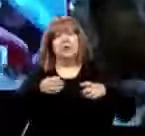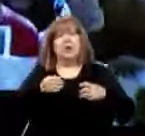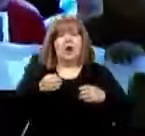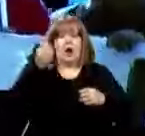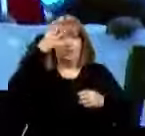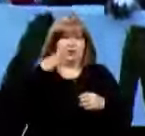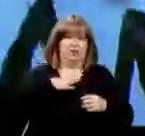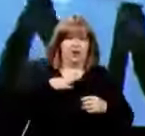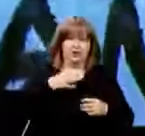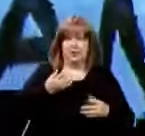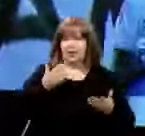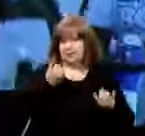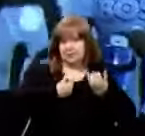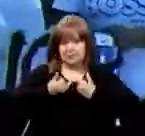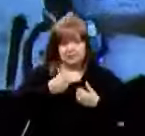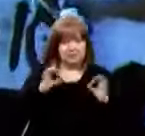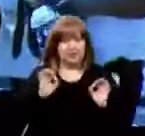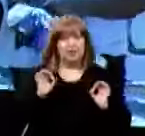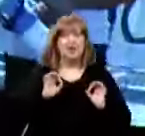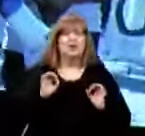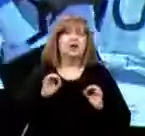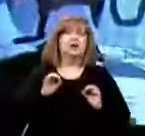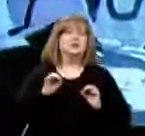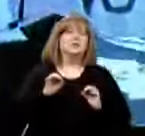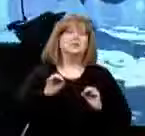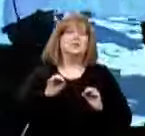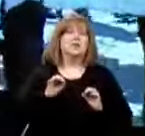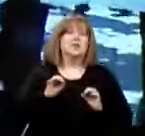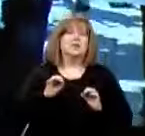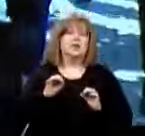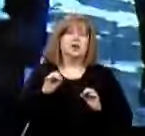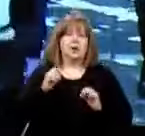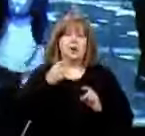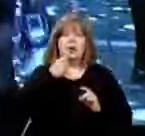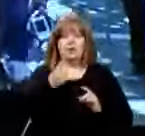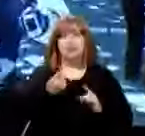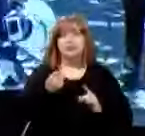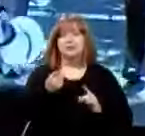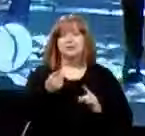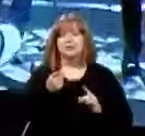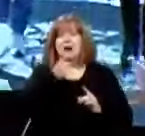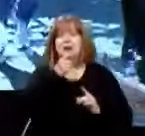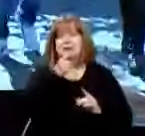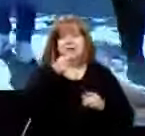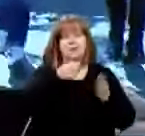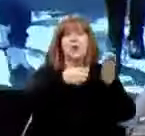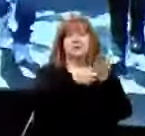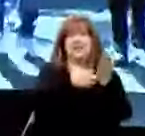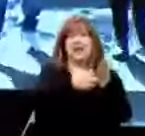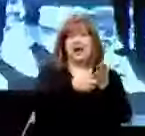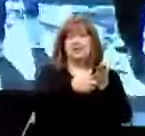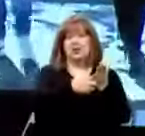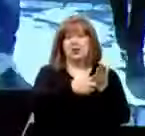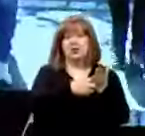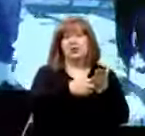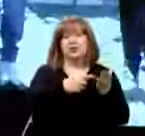información oficial de cuál qué es lo que se puede hacer desde la provincia de Mendoza. Lo cierto es que si están encuadrados sindicalmente, tienen un sindicato y